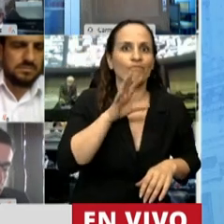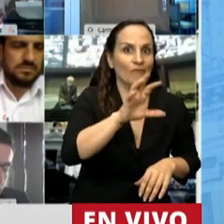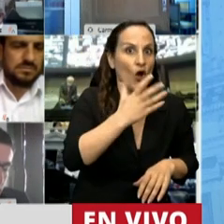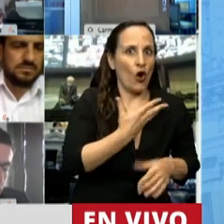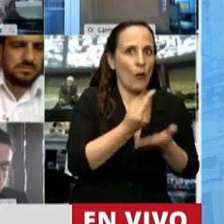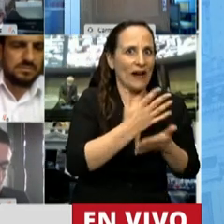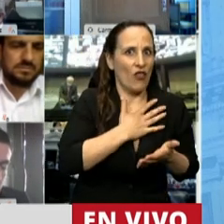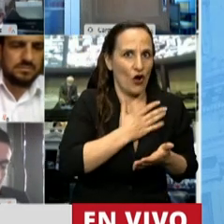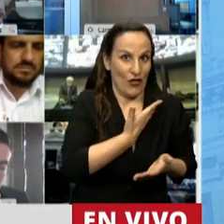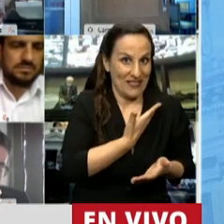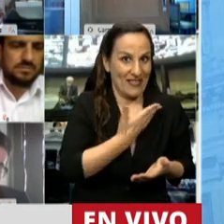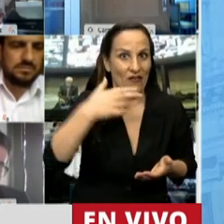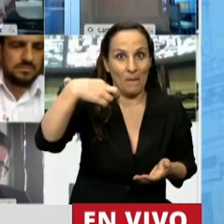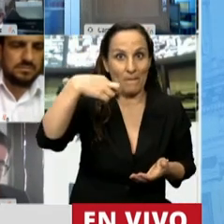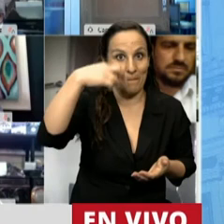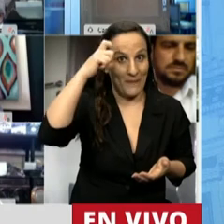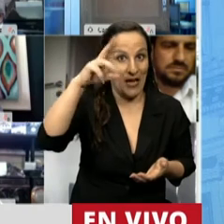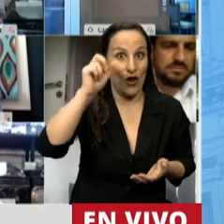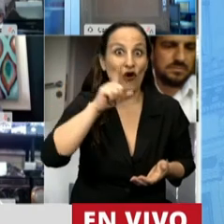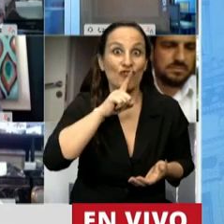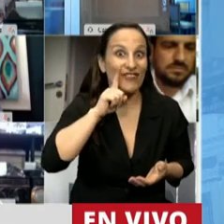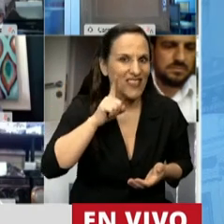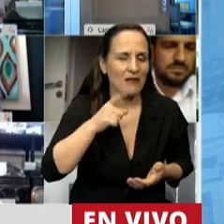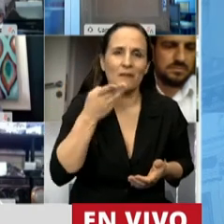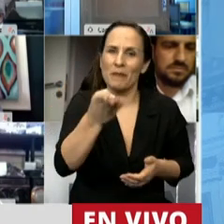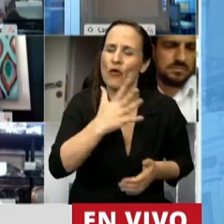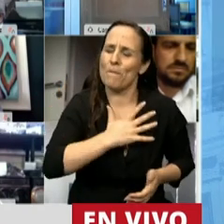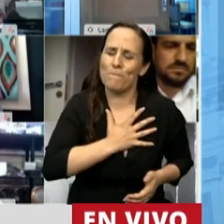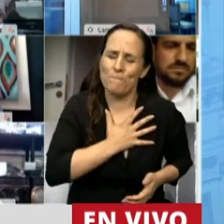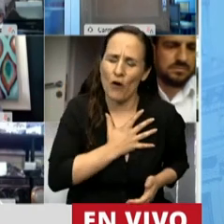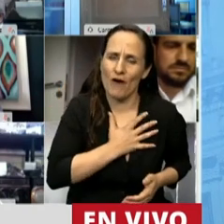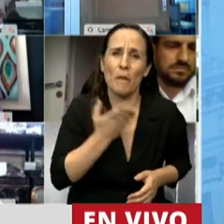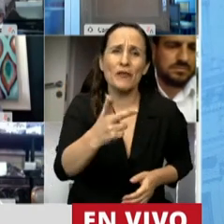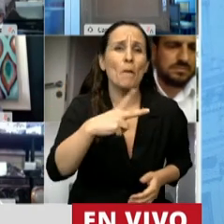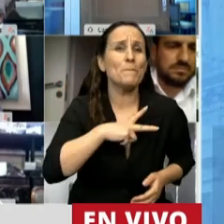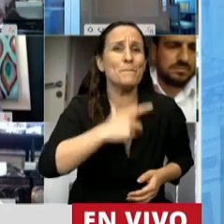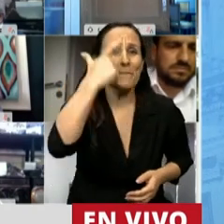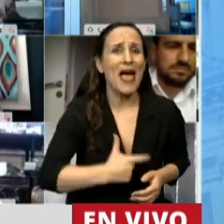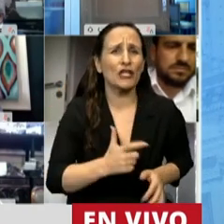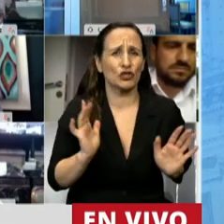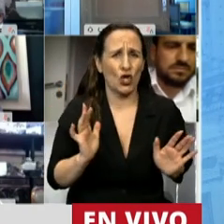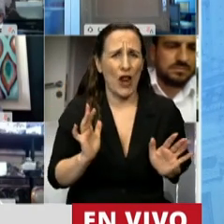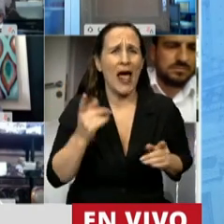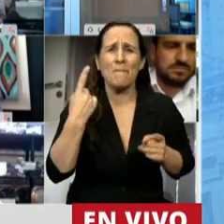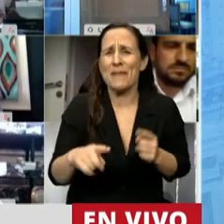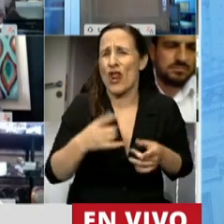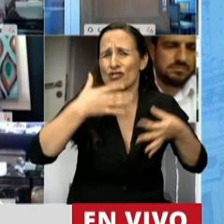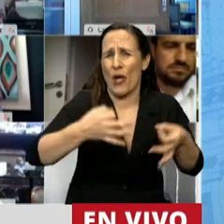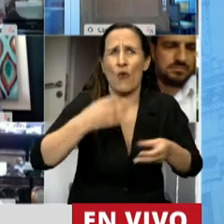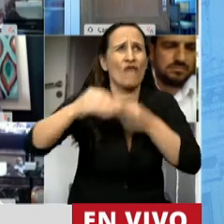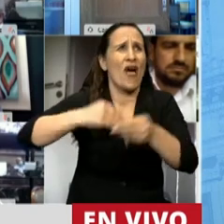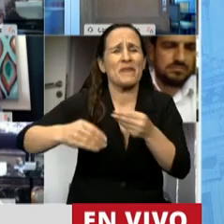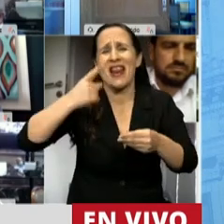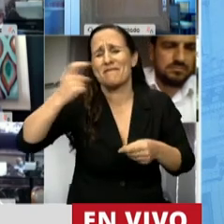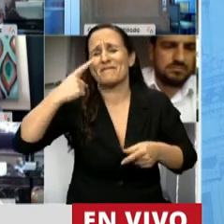Perotti, que por favor, y en este pedido personal, seguro me acompañan cientos de miles de